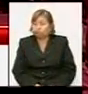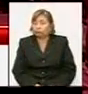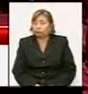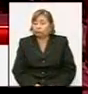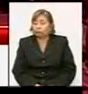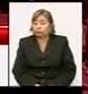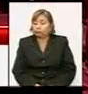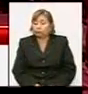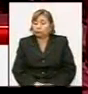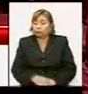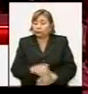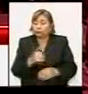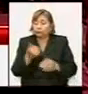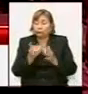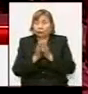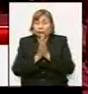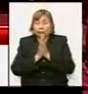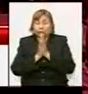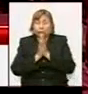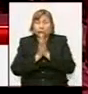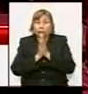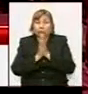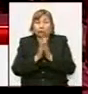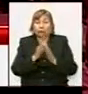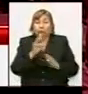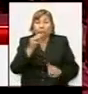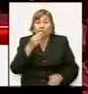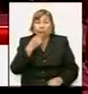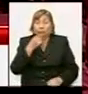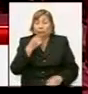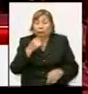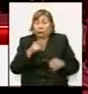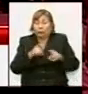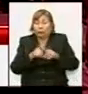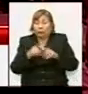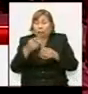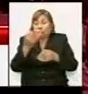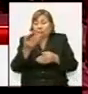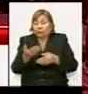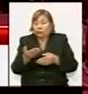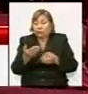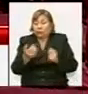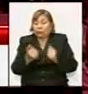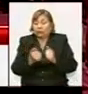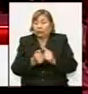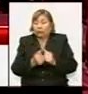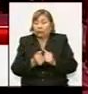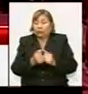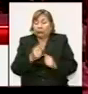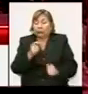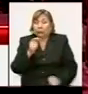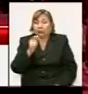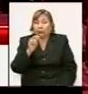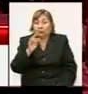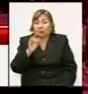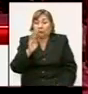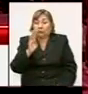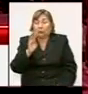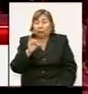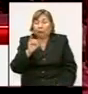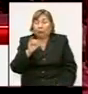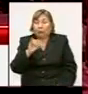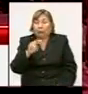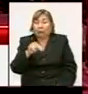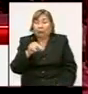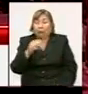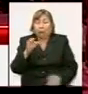Y el otro pedido que ha pasado también a orden de día es el congresista Mauricio Mulder. Primero vamos con el pedido del congresista Tubino para que pueda ir coordinar con el